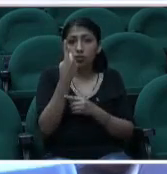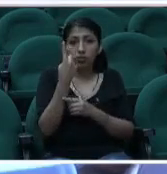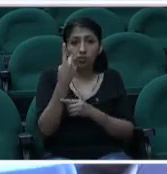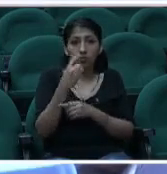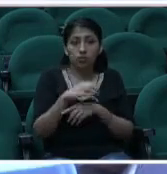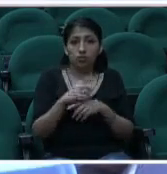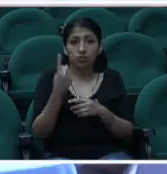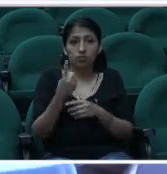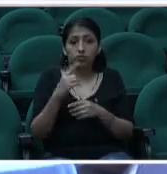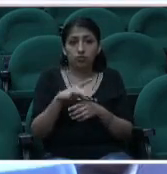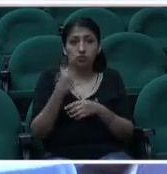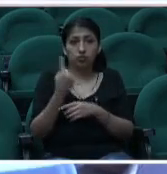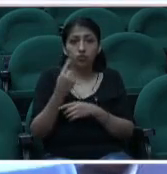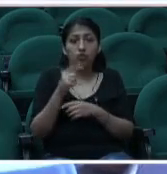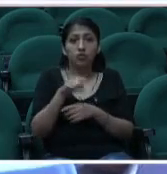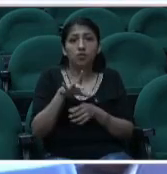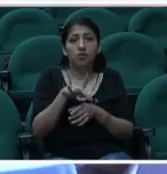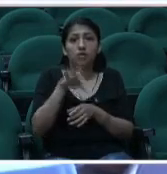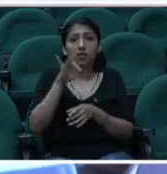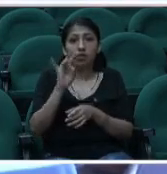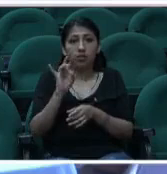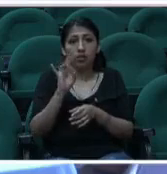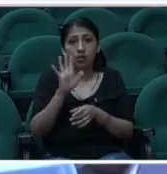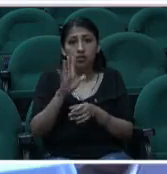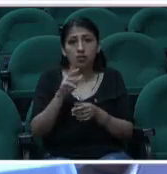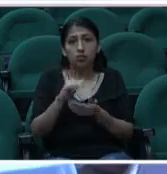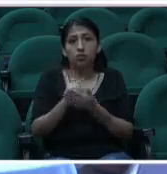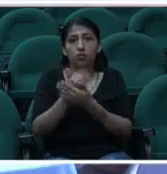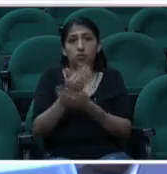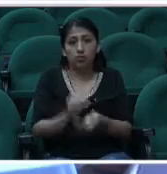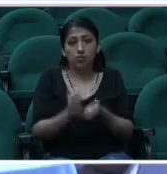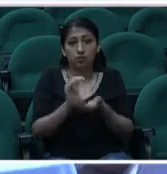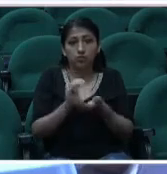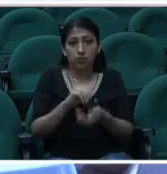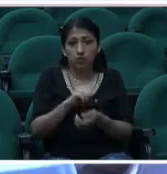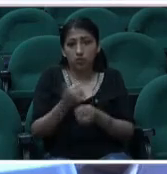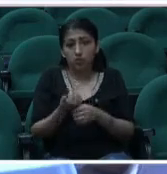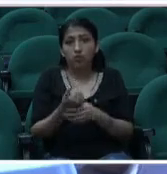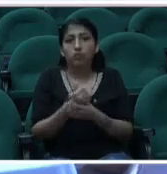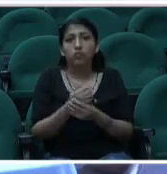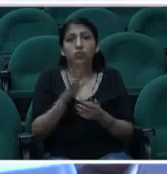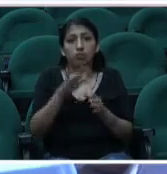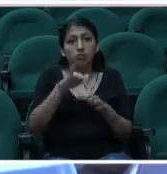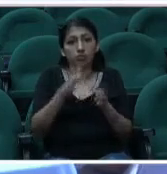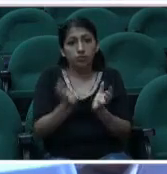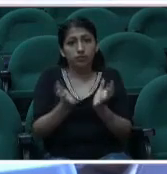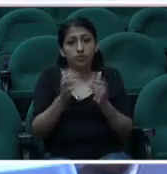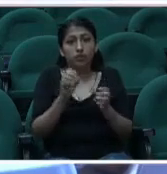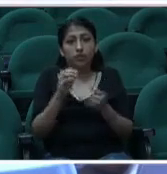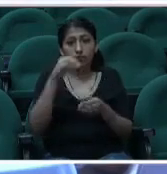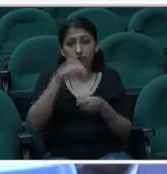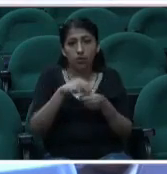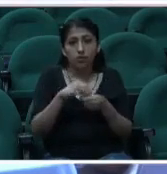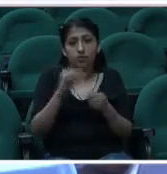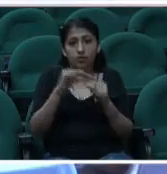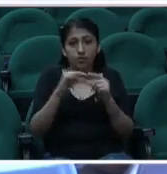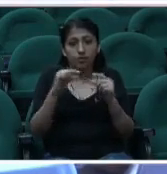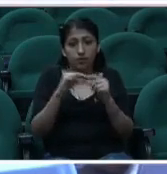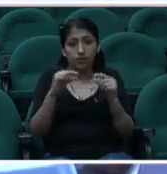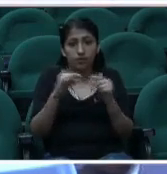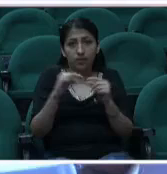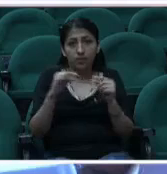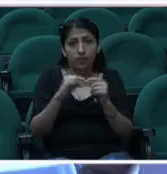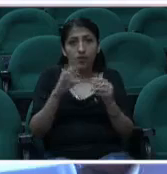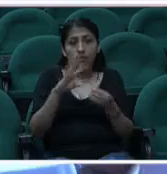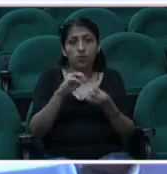quede solo el escoger a su pareja mediante un nuevo para lo cual en el recipiente de cristal se colocarán unos unos